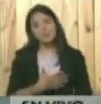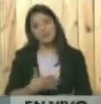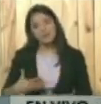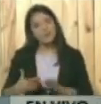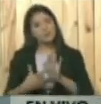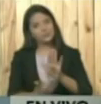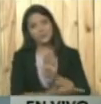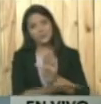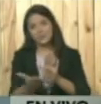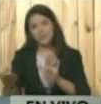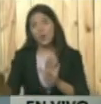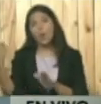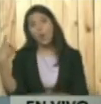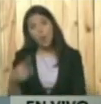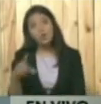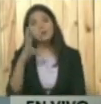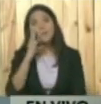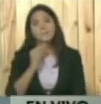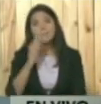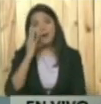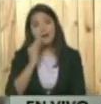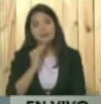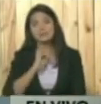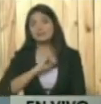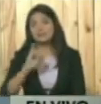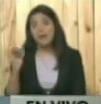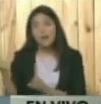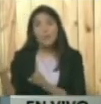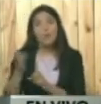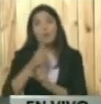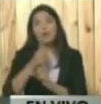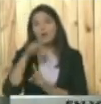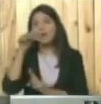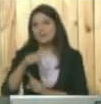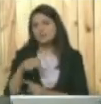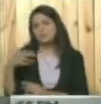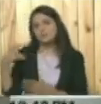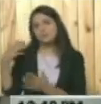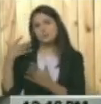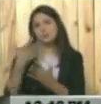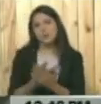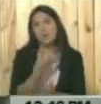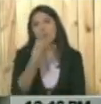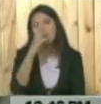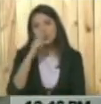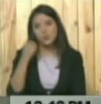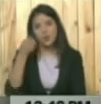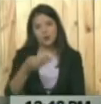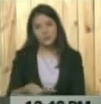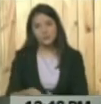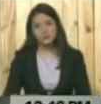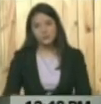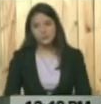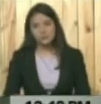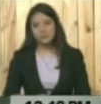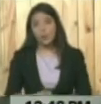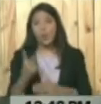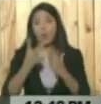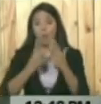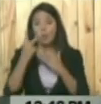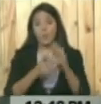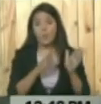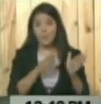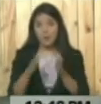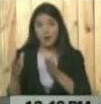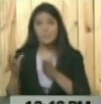ustedes otra experiencia que hemos logrado desarrollar en los últimos 4 años. Es un plan